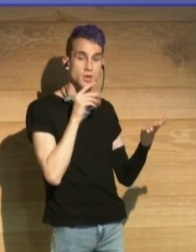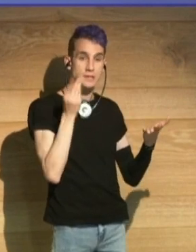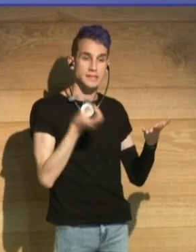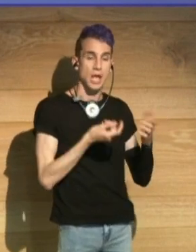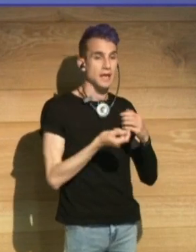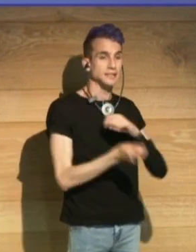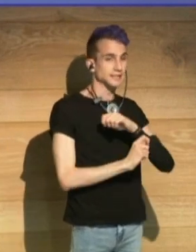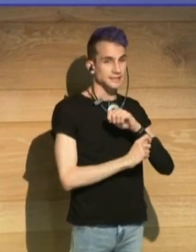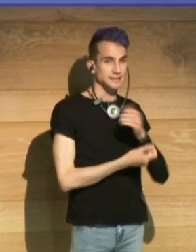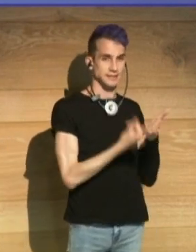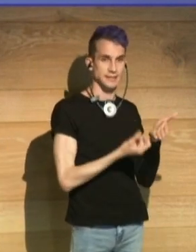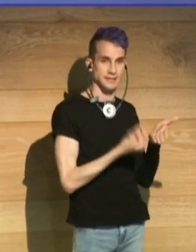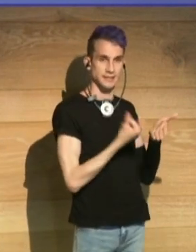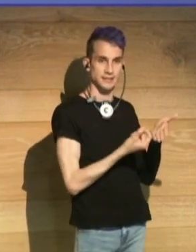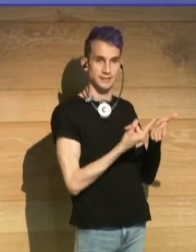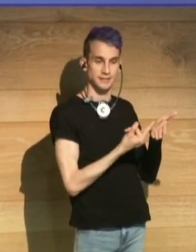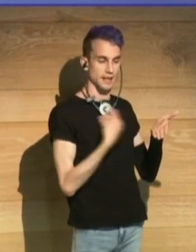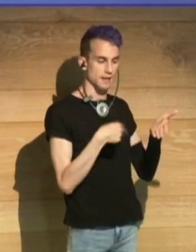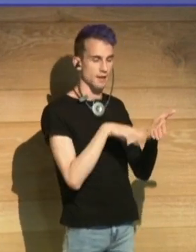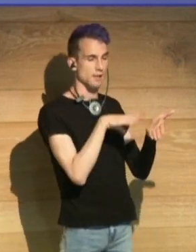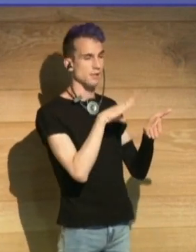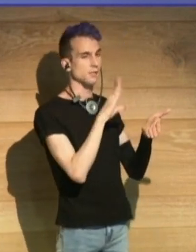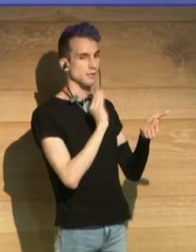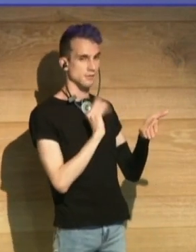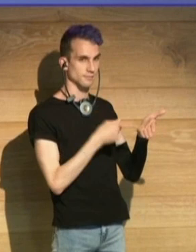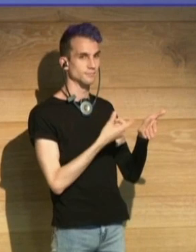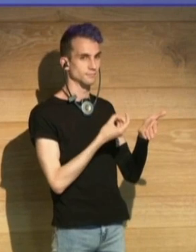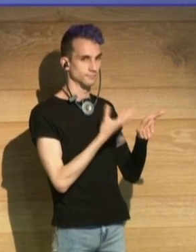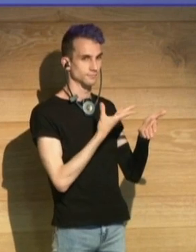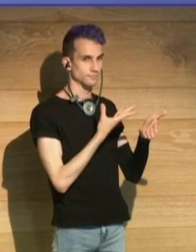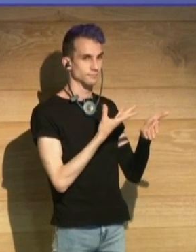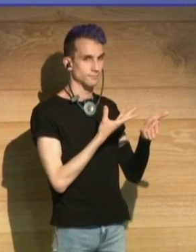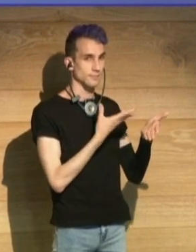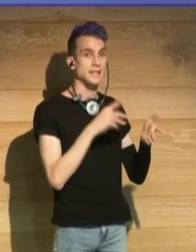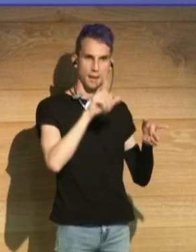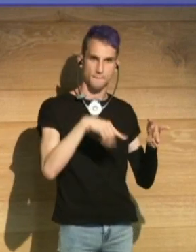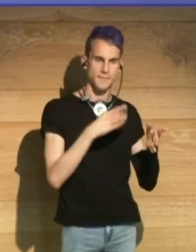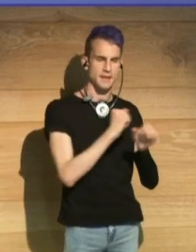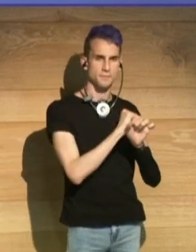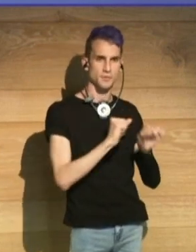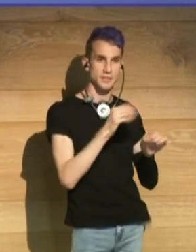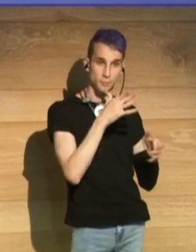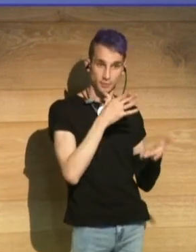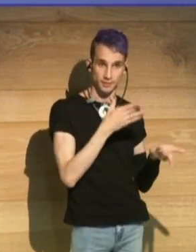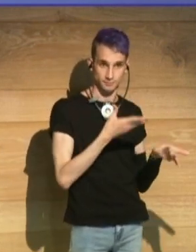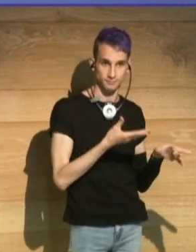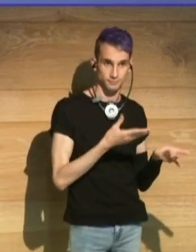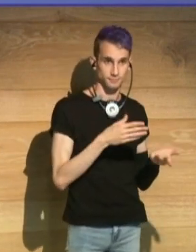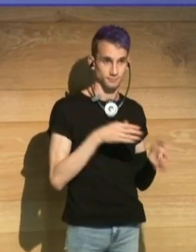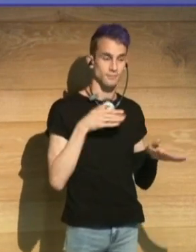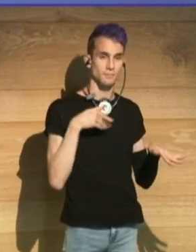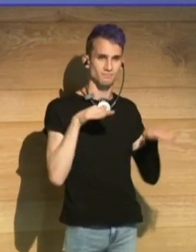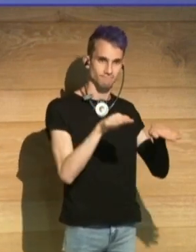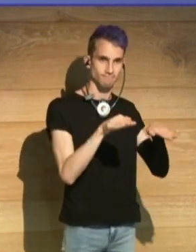claves que te permiten ver por qué fue posible y a la vez por qué es imposible sustraerse a ese paralelismo. Cuidado, que es que si